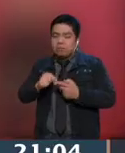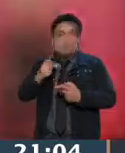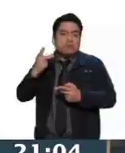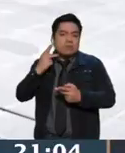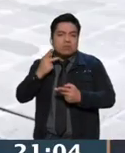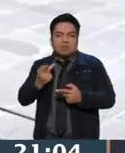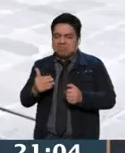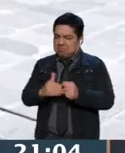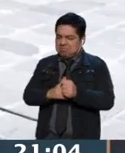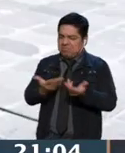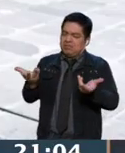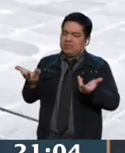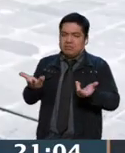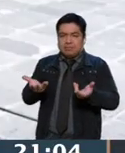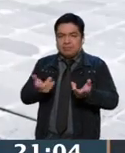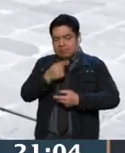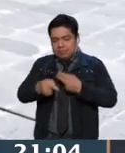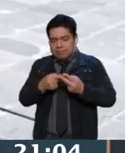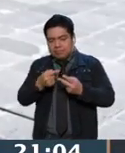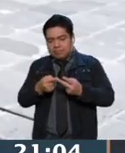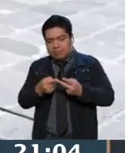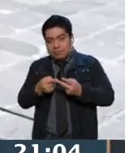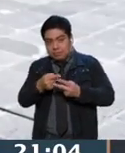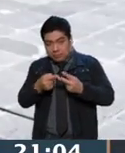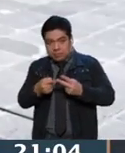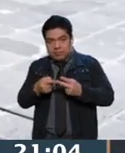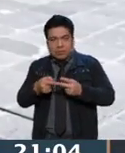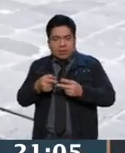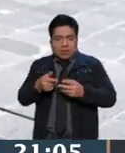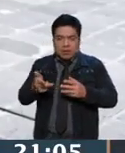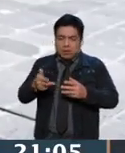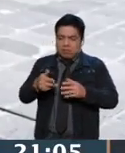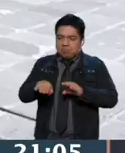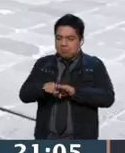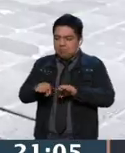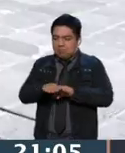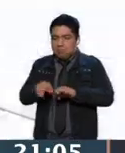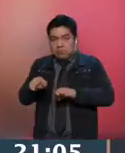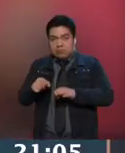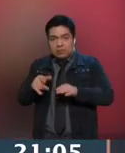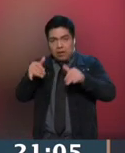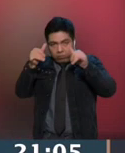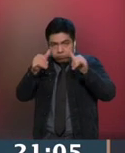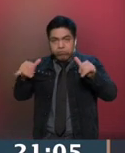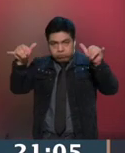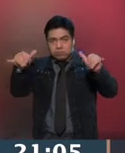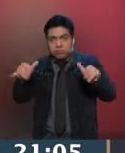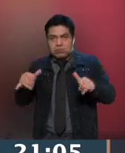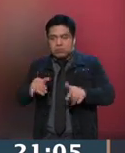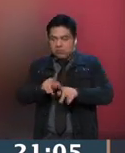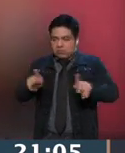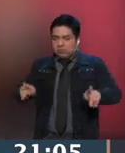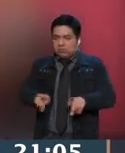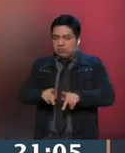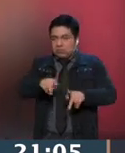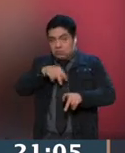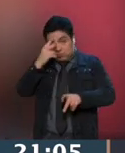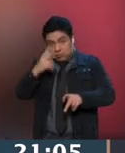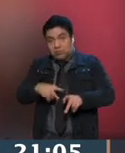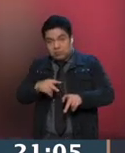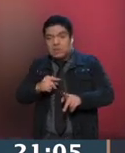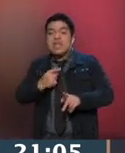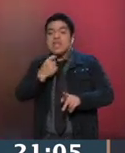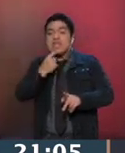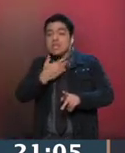política. Ante las manifestaciones en contra de la corrida de toros en la Plaza México,